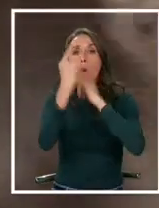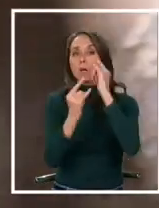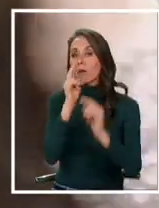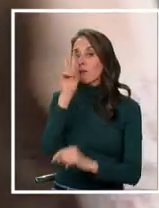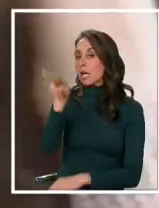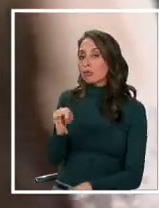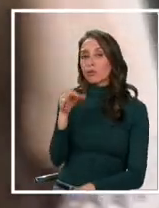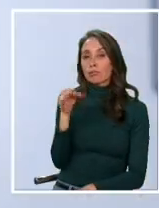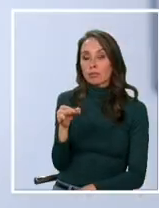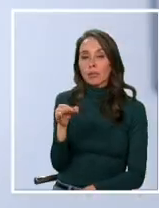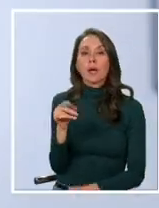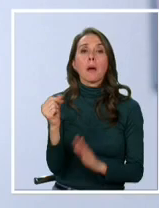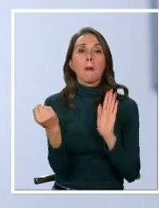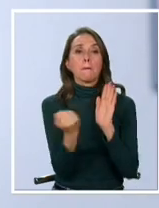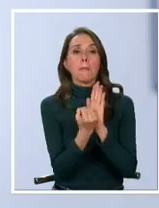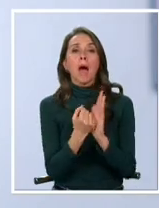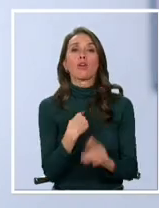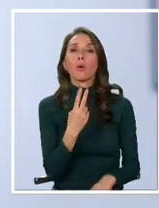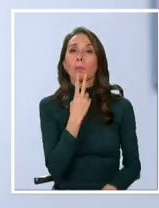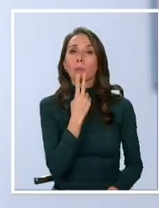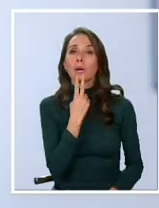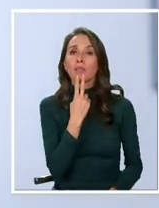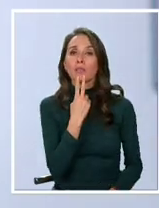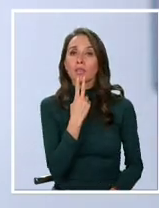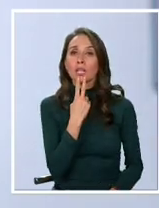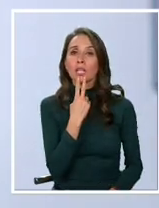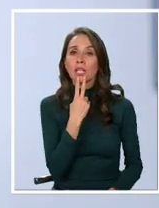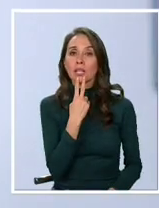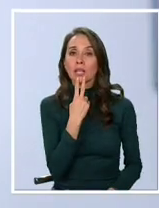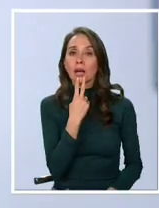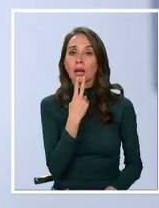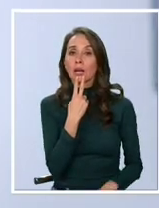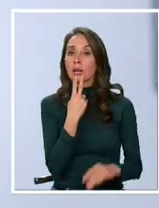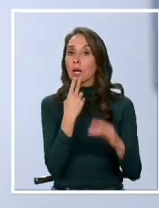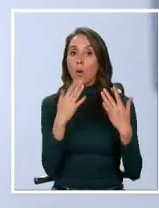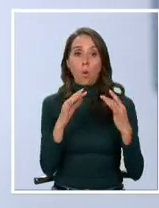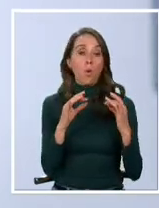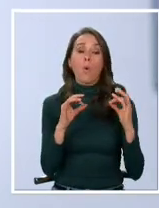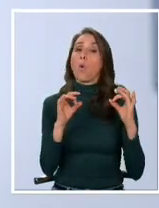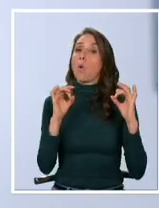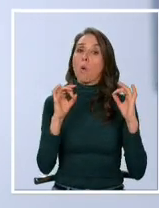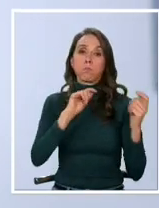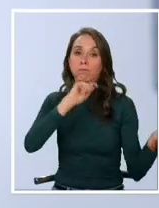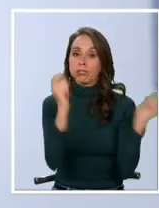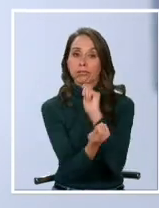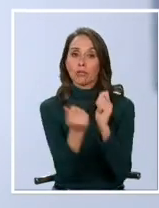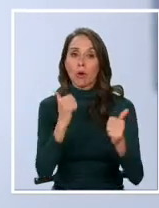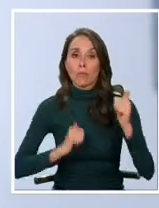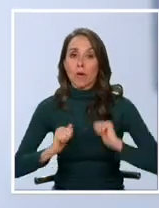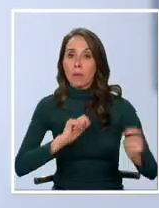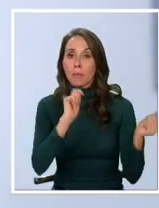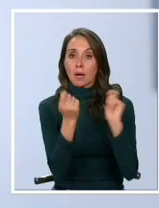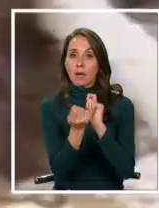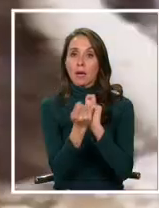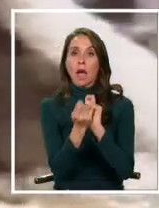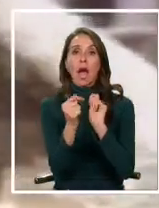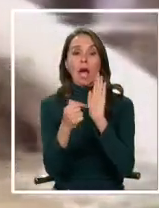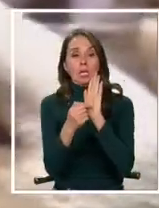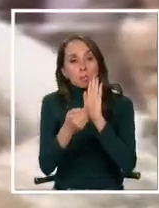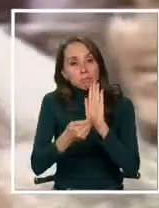era marca mi vida drásticamente dramáticamente se produce un punto